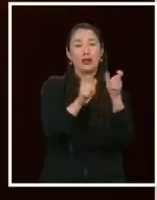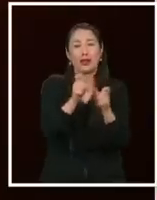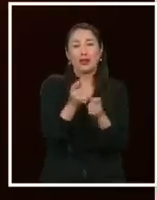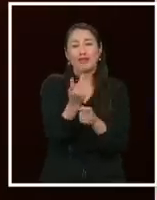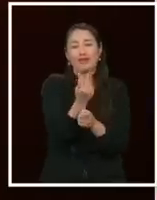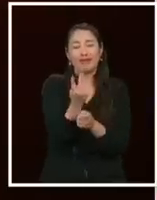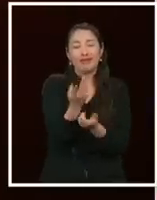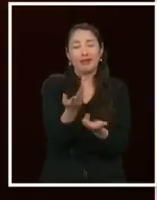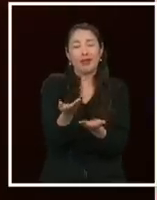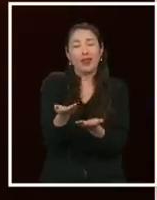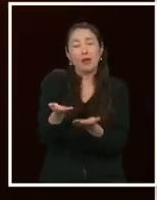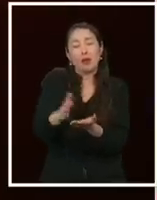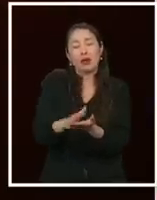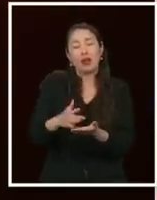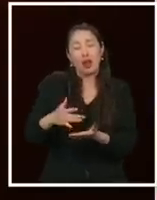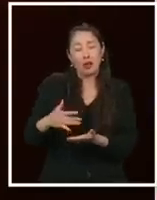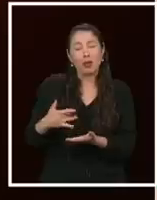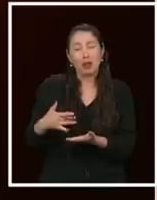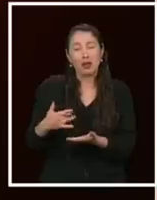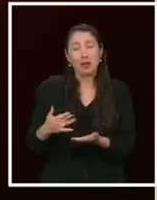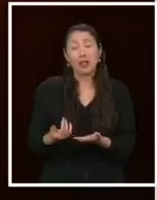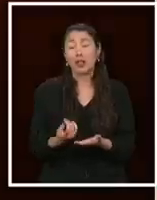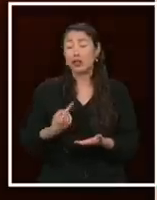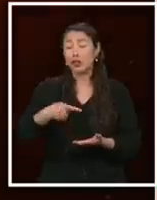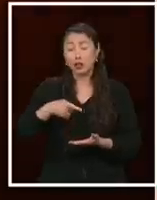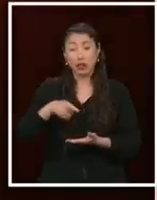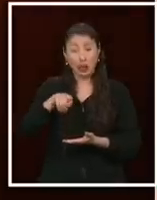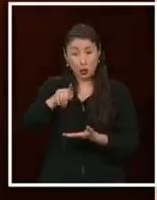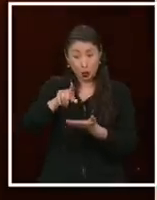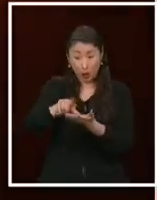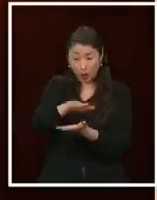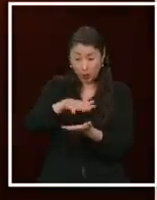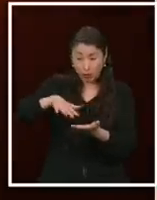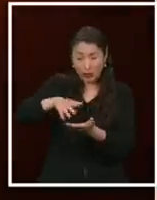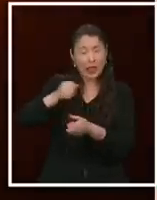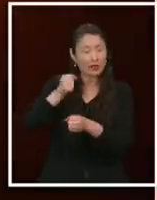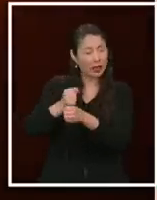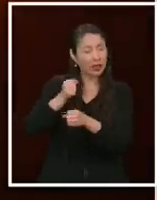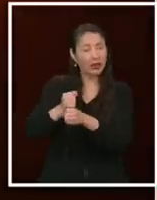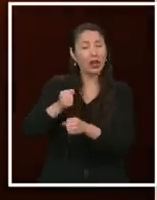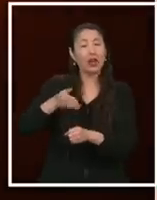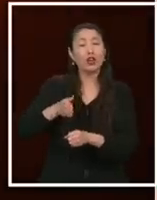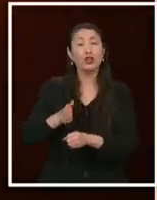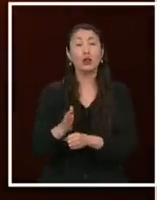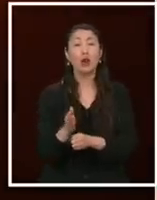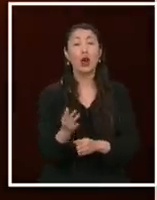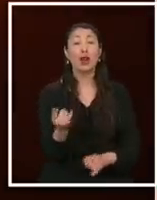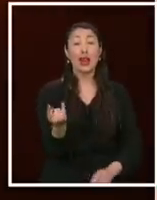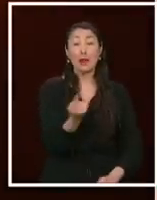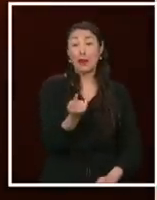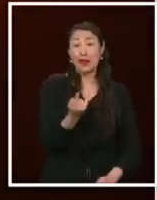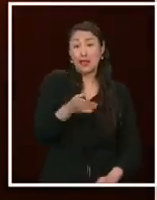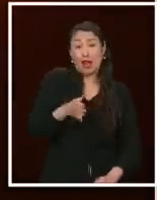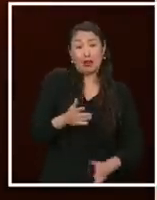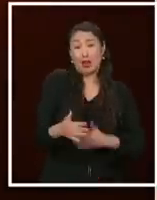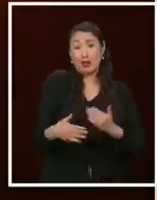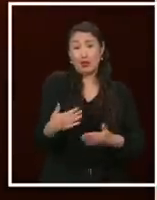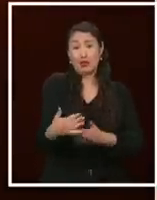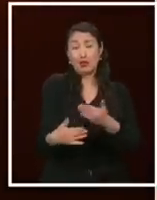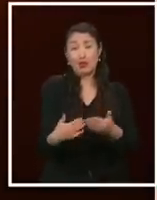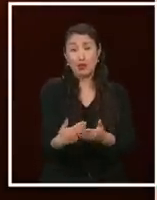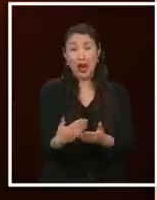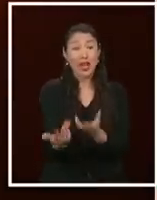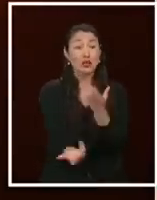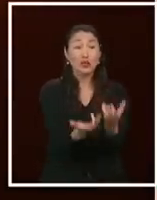que han fallecido. Seguimos trabajando en el lugar. Comentar que la emergencia está en desarrollo, es un incendio que